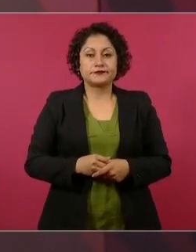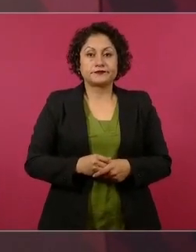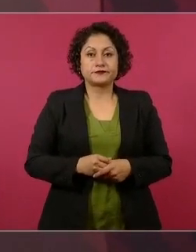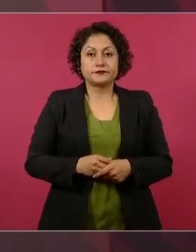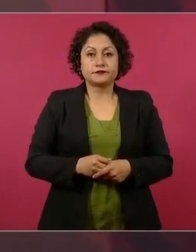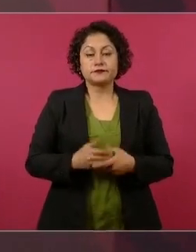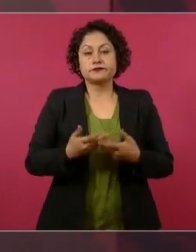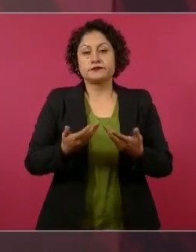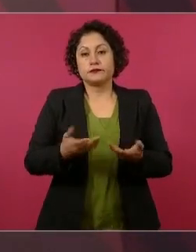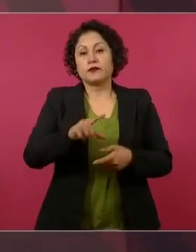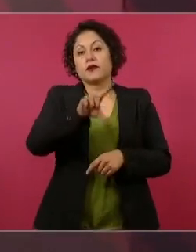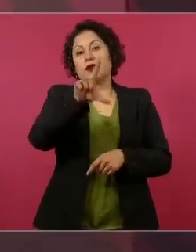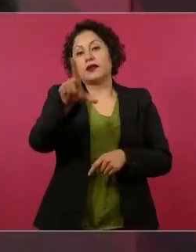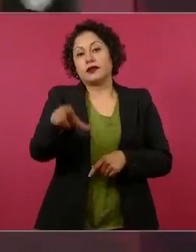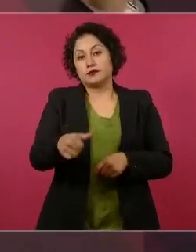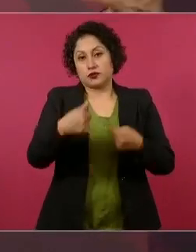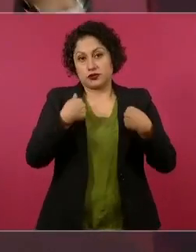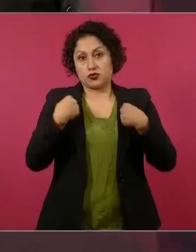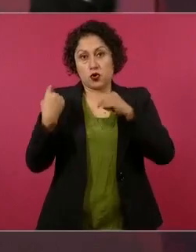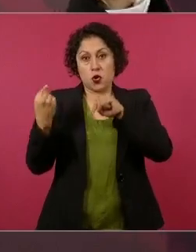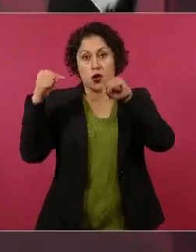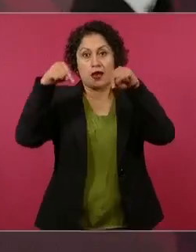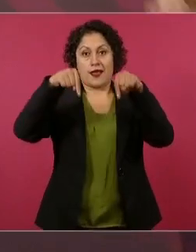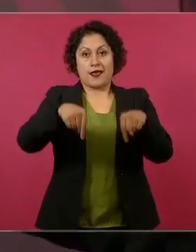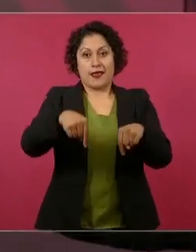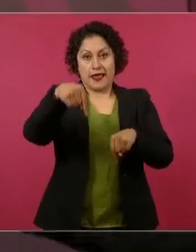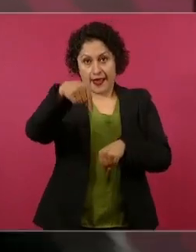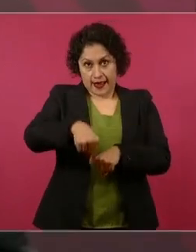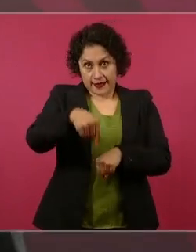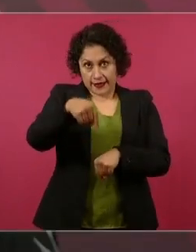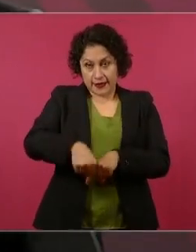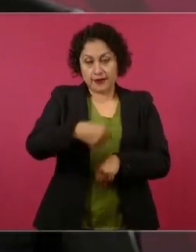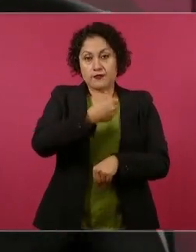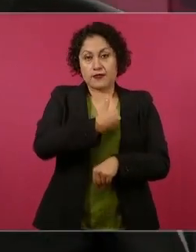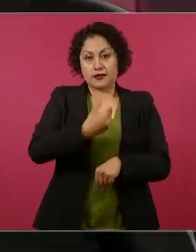Llegamos a la presidencia, yo tenía interés en hacer algo así.